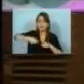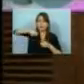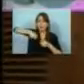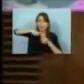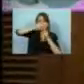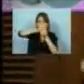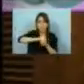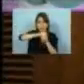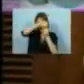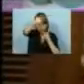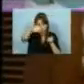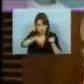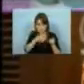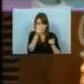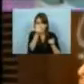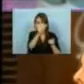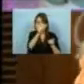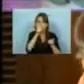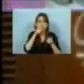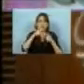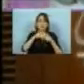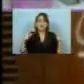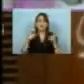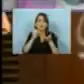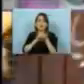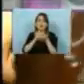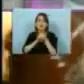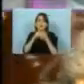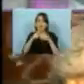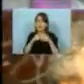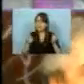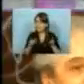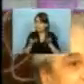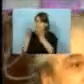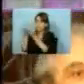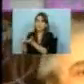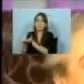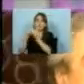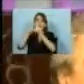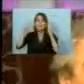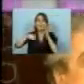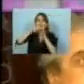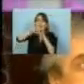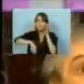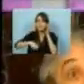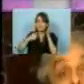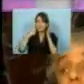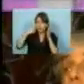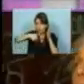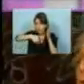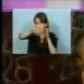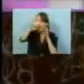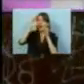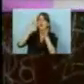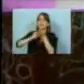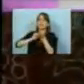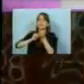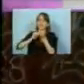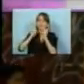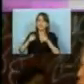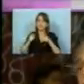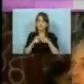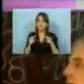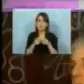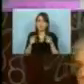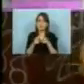pero sí sacaron una carta de intención previo a un contrato que firmarán en una escribanía, supongo, y también un cheque